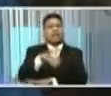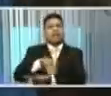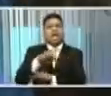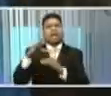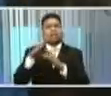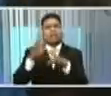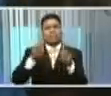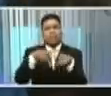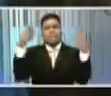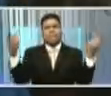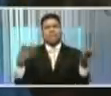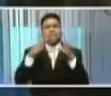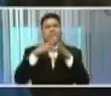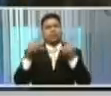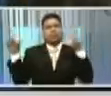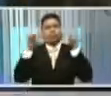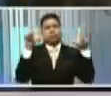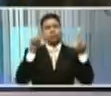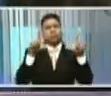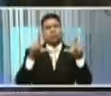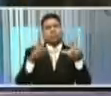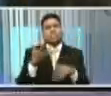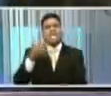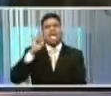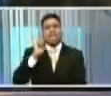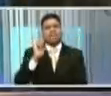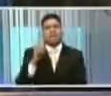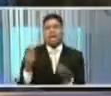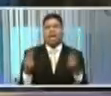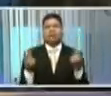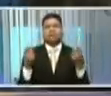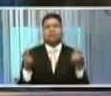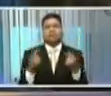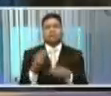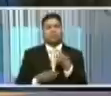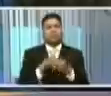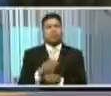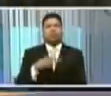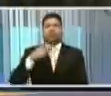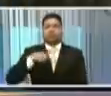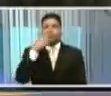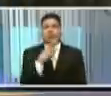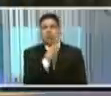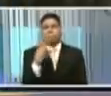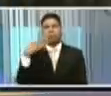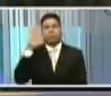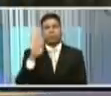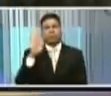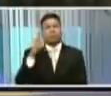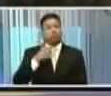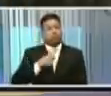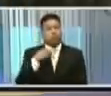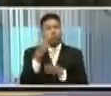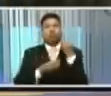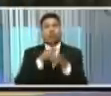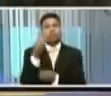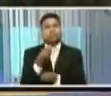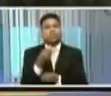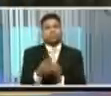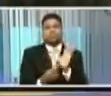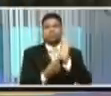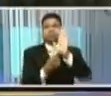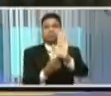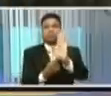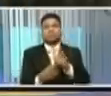en todos los espacios que nos toque activar. Y yo me comprometí y estoy cumpliendo. Les voy a